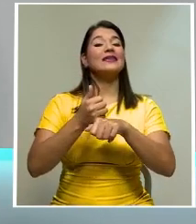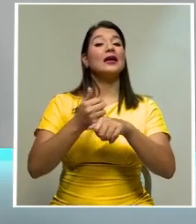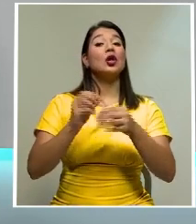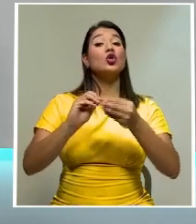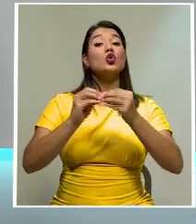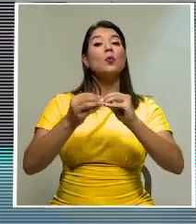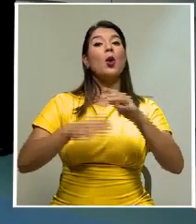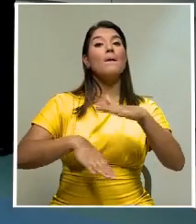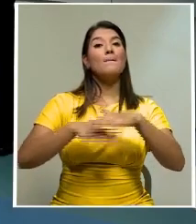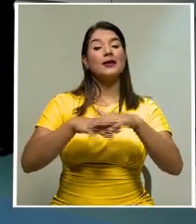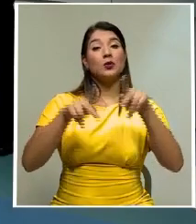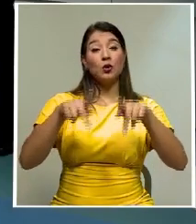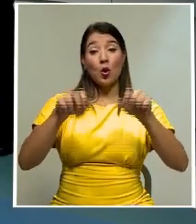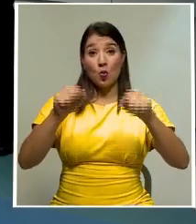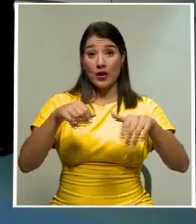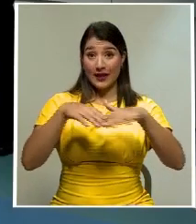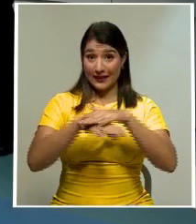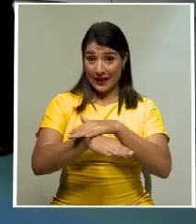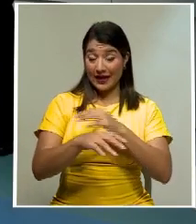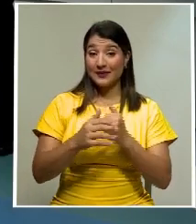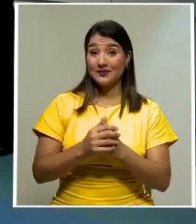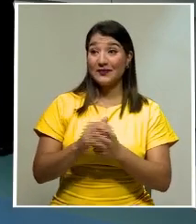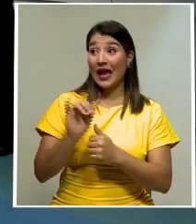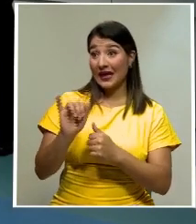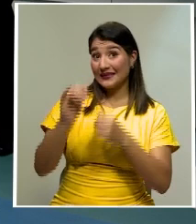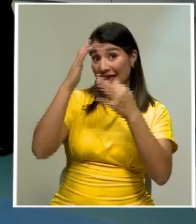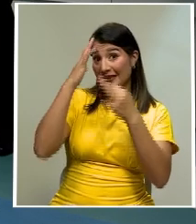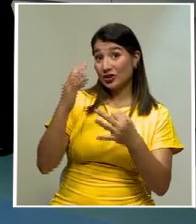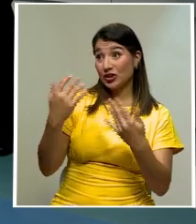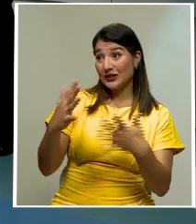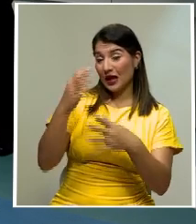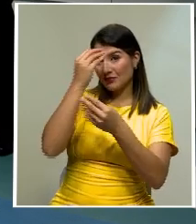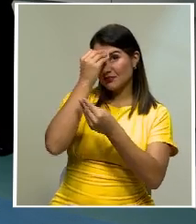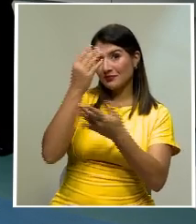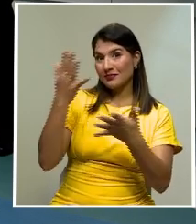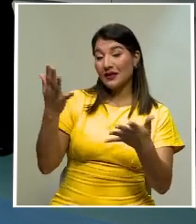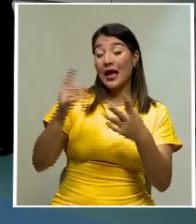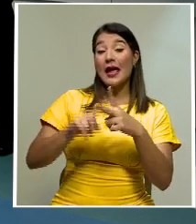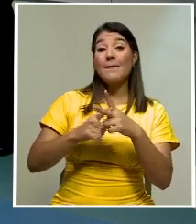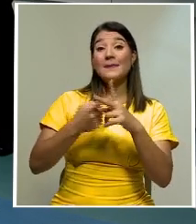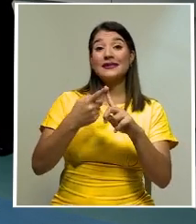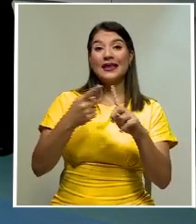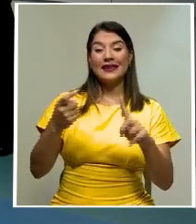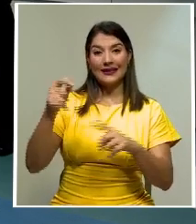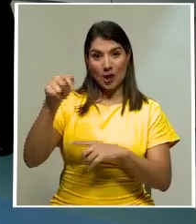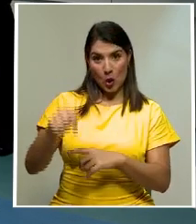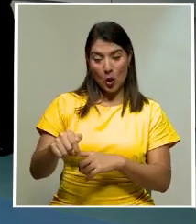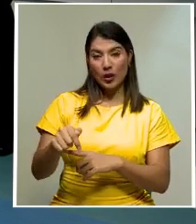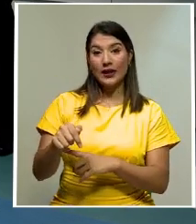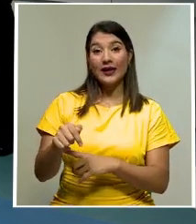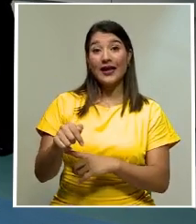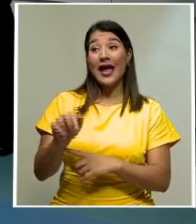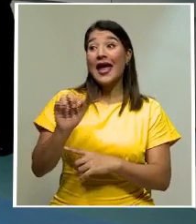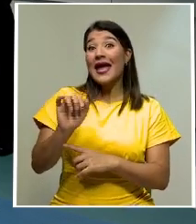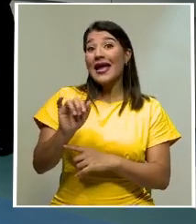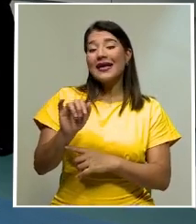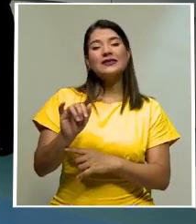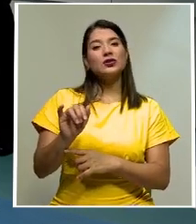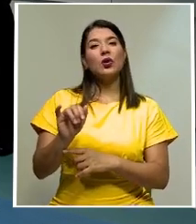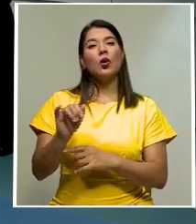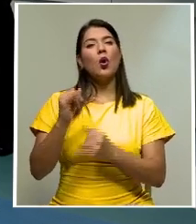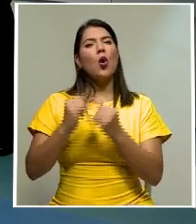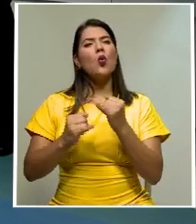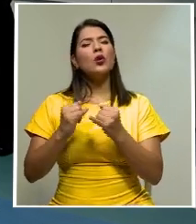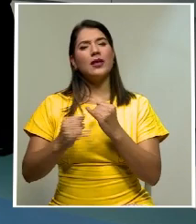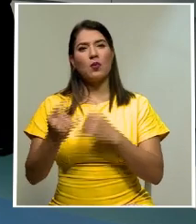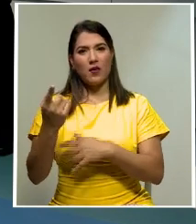las autoridades sobre esto. Estas medidas que ya fueron anunciadas previamente comienzan a regir el día de hoy, son las últimas que quedaban luego del anuncio